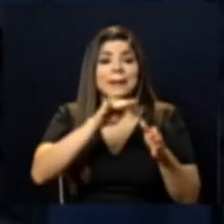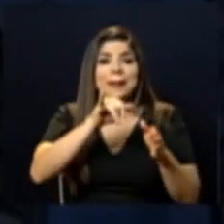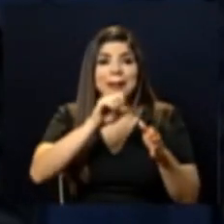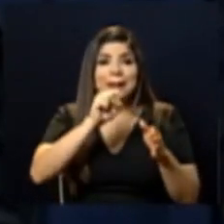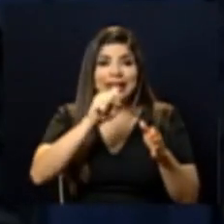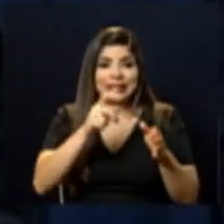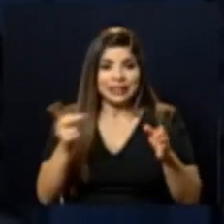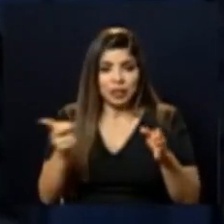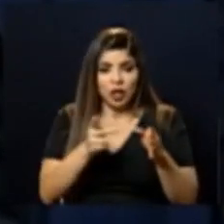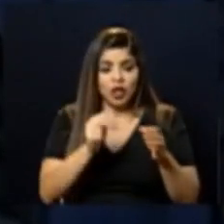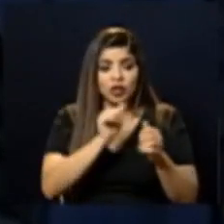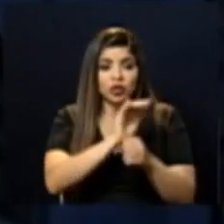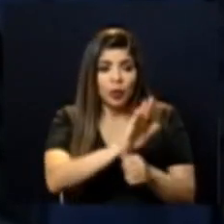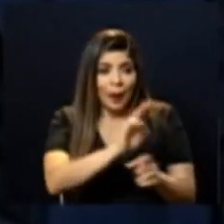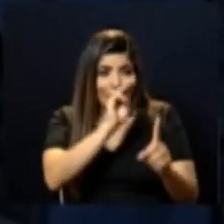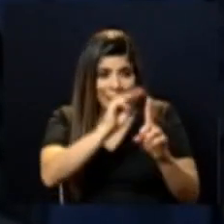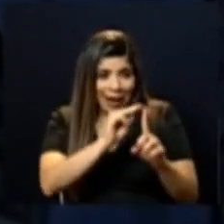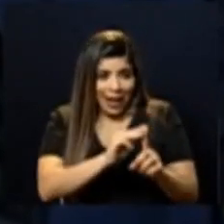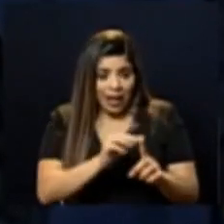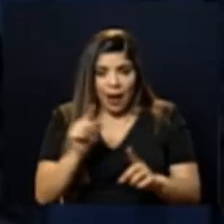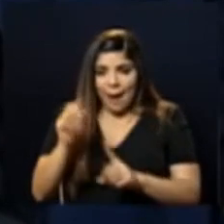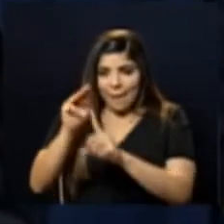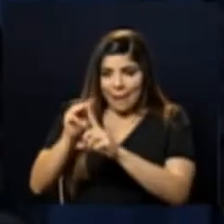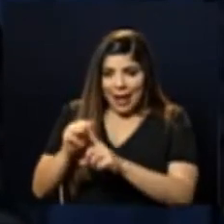a cumplir en el periodo